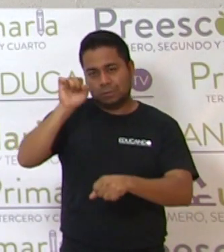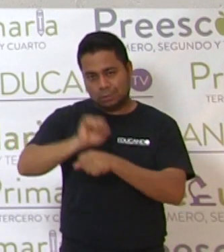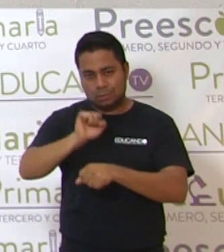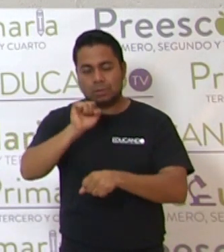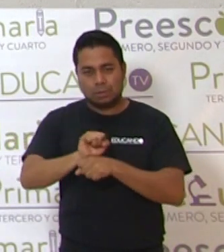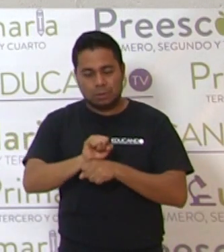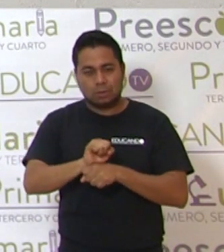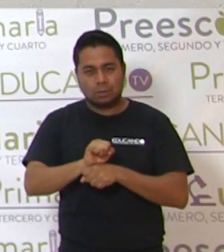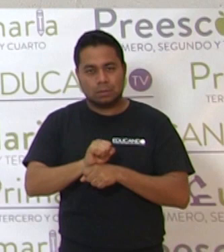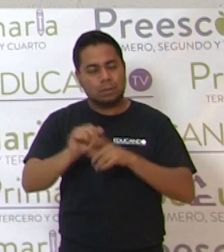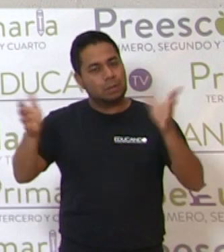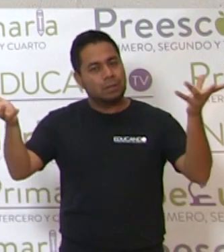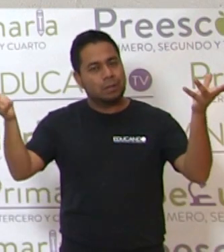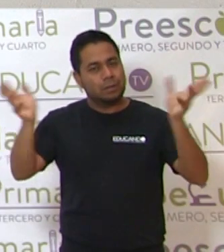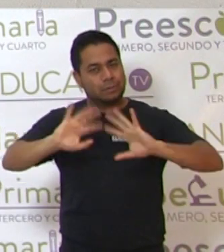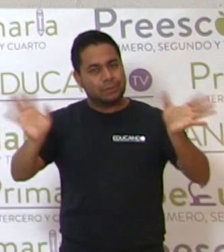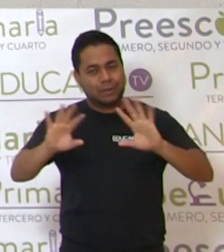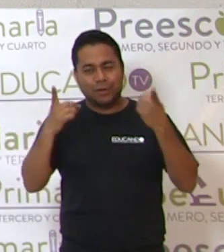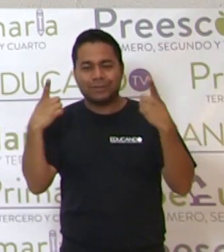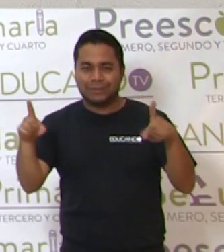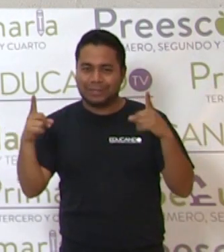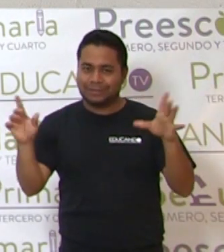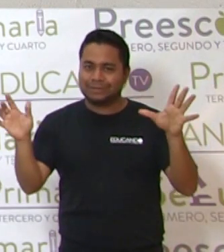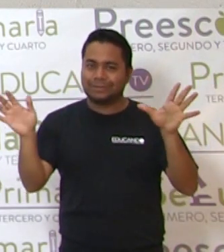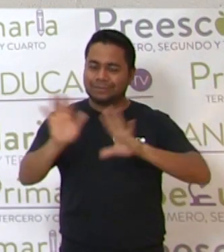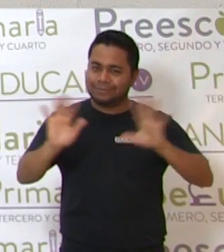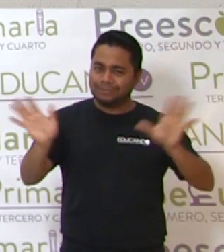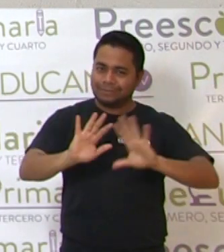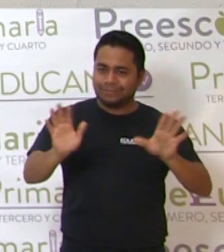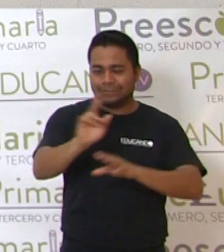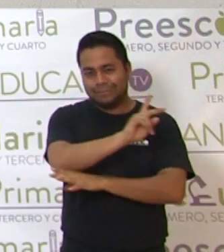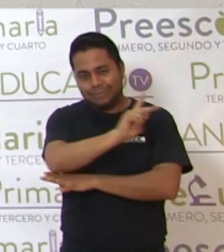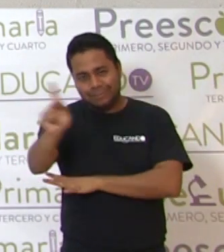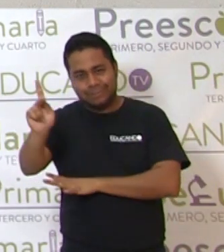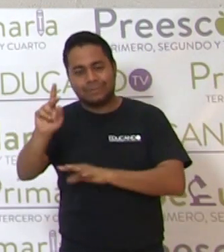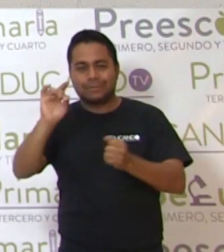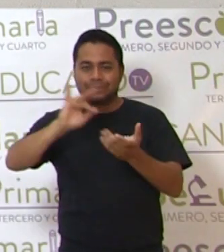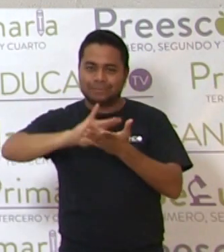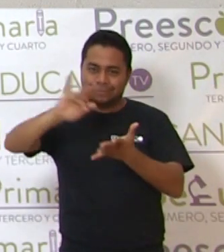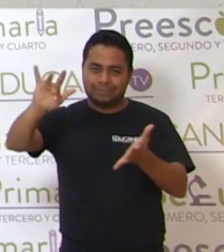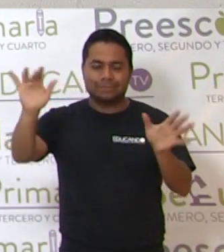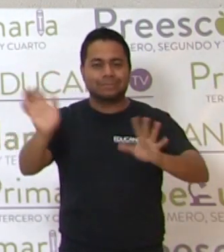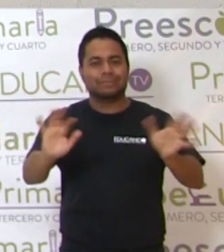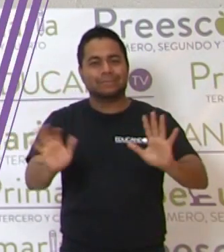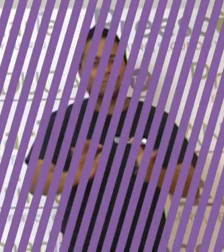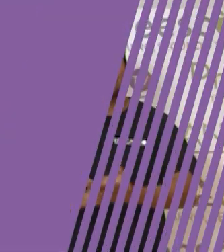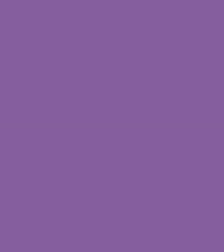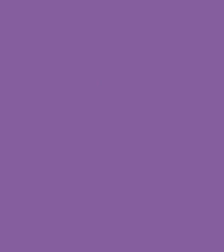secundaria. Hasta la próxima, David. Hasta la próxima a todos. Gracias.